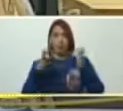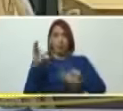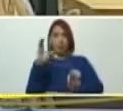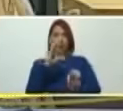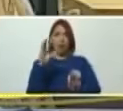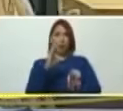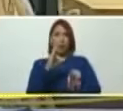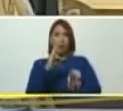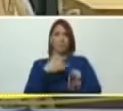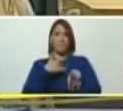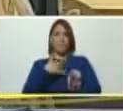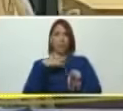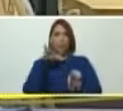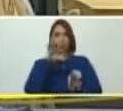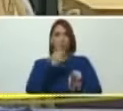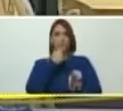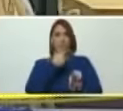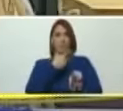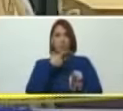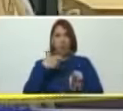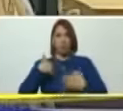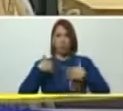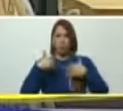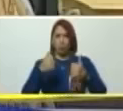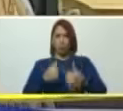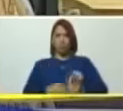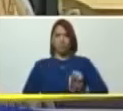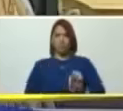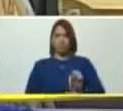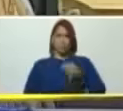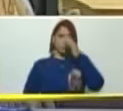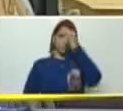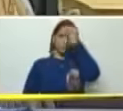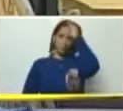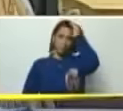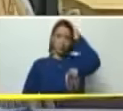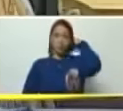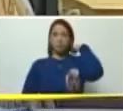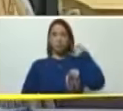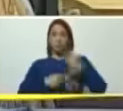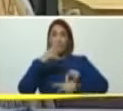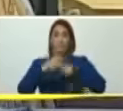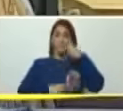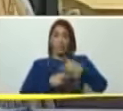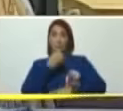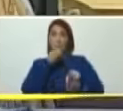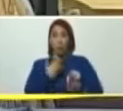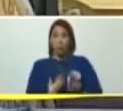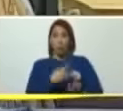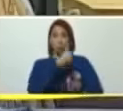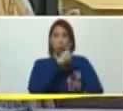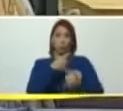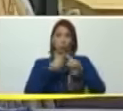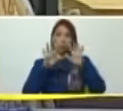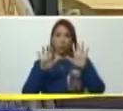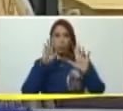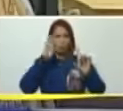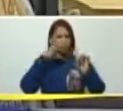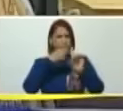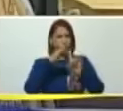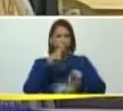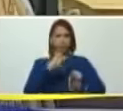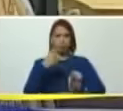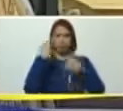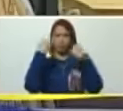Patriota, Bella y Segura. ¡Qué plan tan bueno! Ahora en el marco del 1x10, una tercera